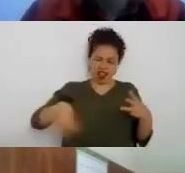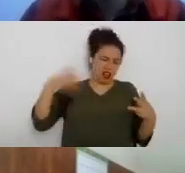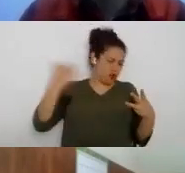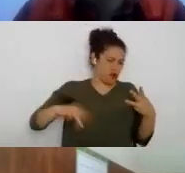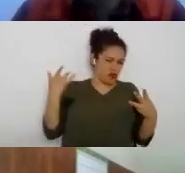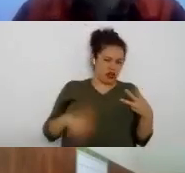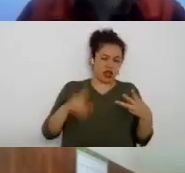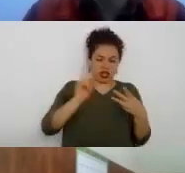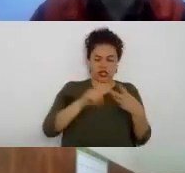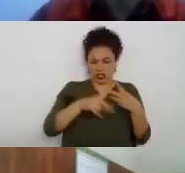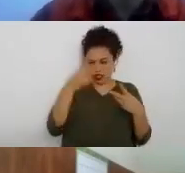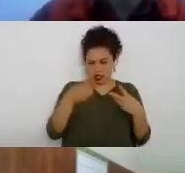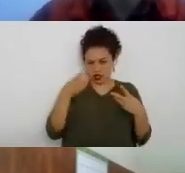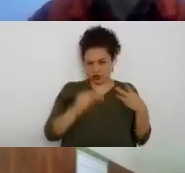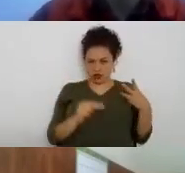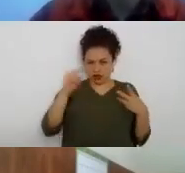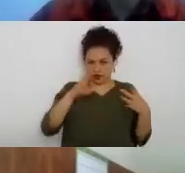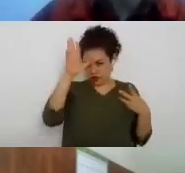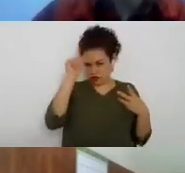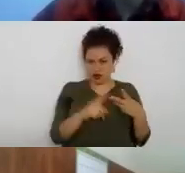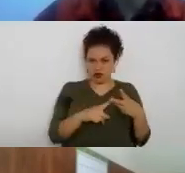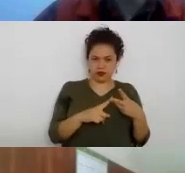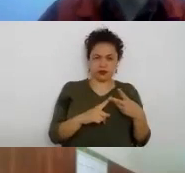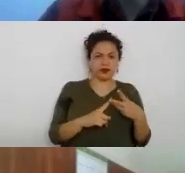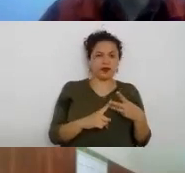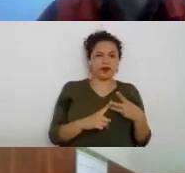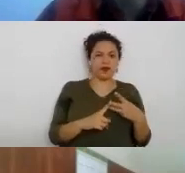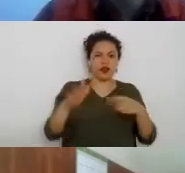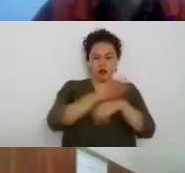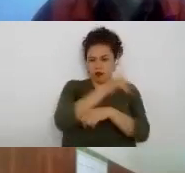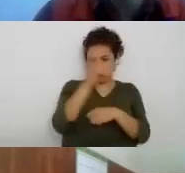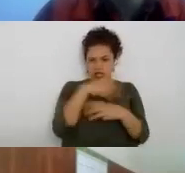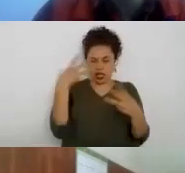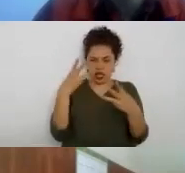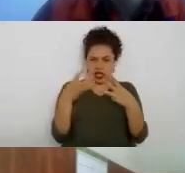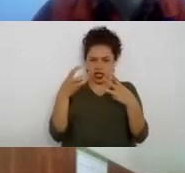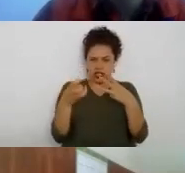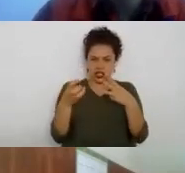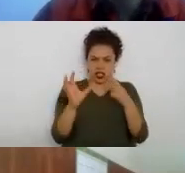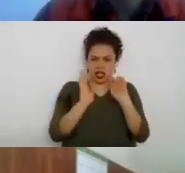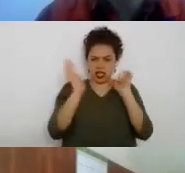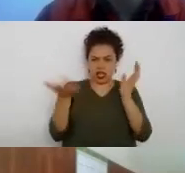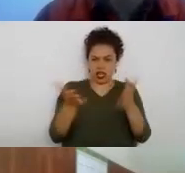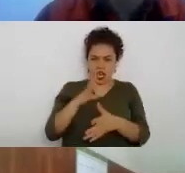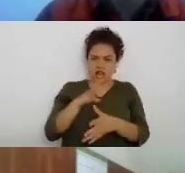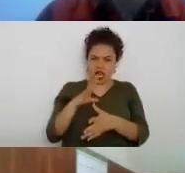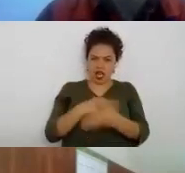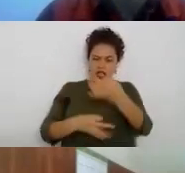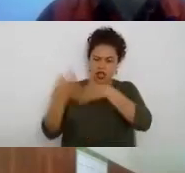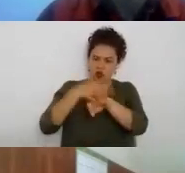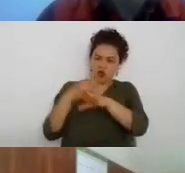la de segundo grado. ¿Ok? ¿Por qué? Porque en la tercera decimos que ya hay destrucción de todo el